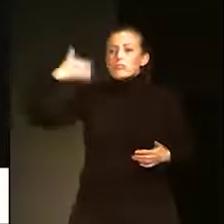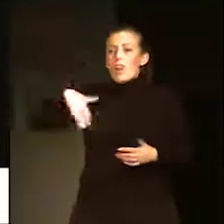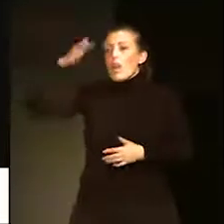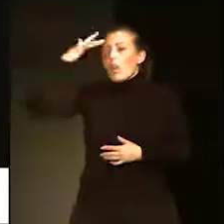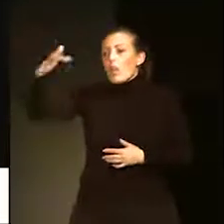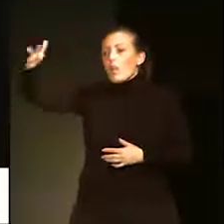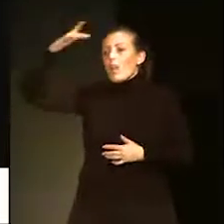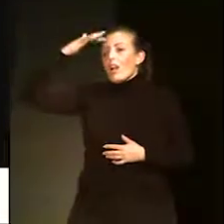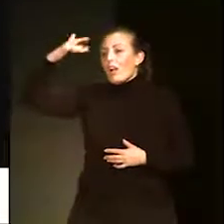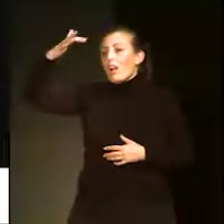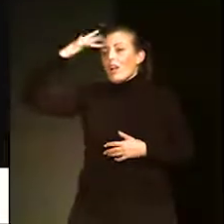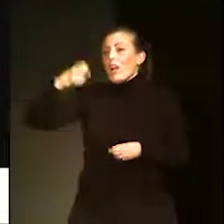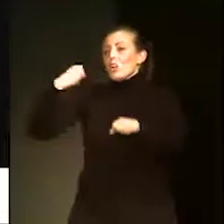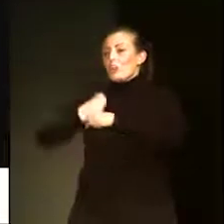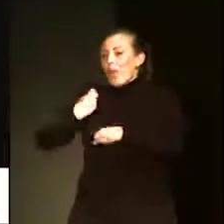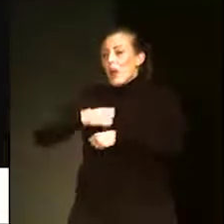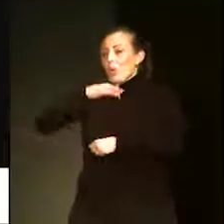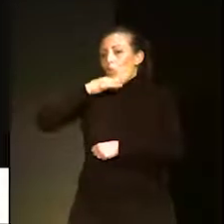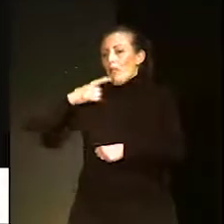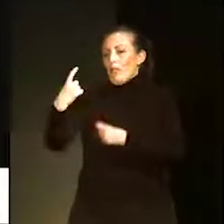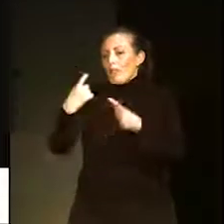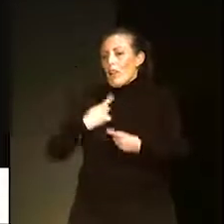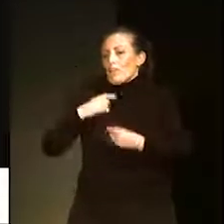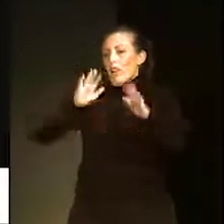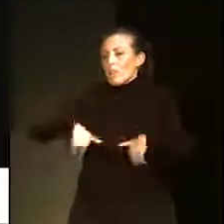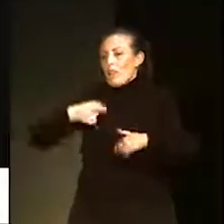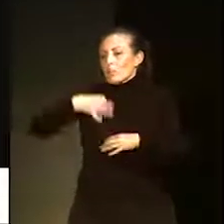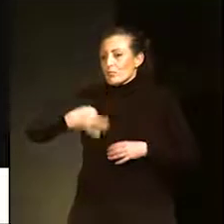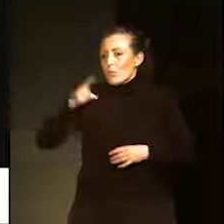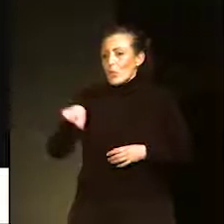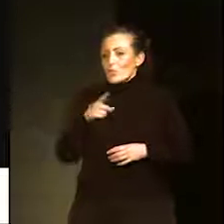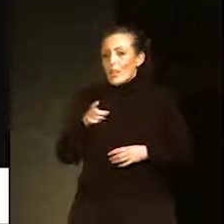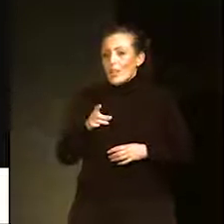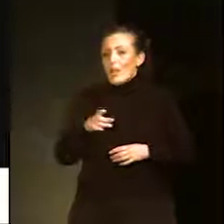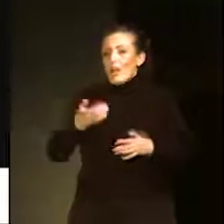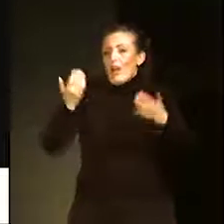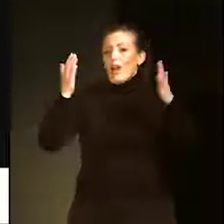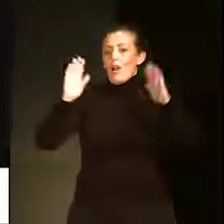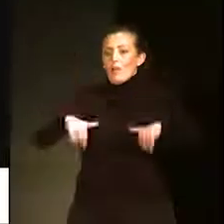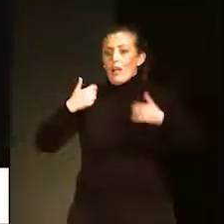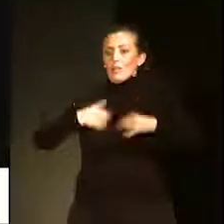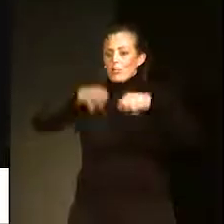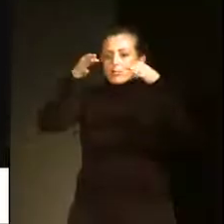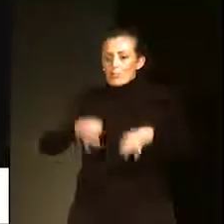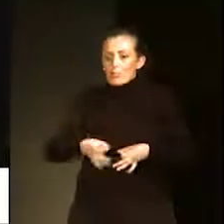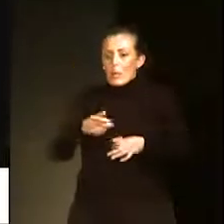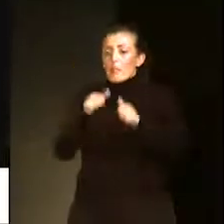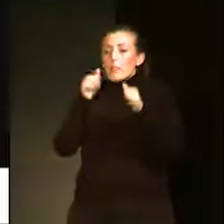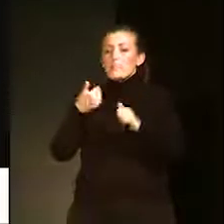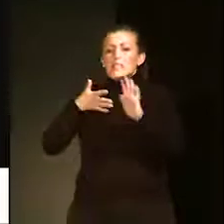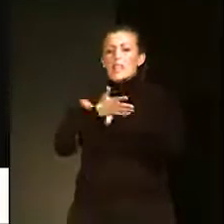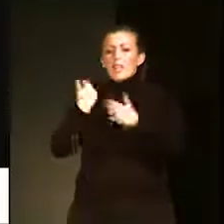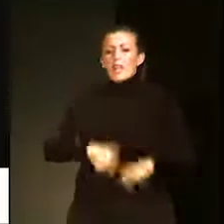cuando tantísimo trabajo quedaba por hacer. Y aún queda camino. Que hayamos hecho parte del recorrido no quiere decir que